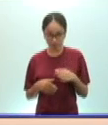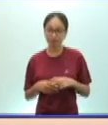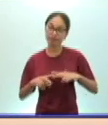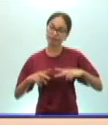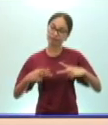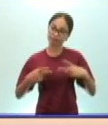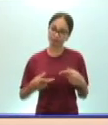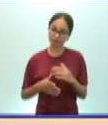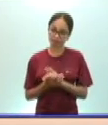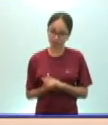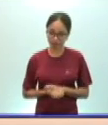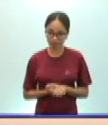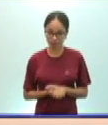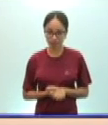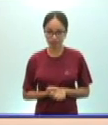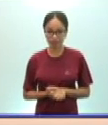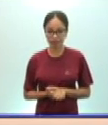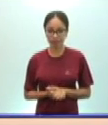aspectos.